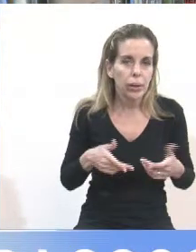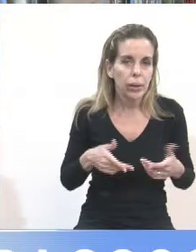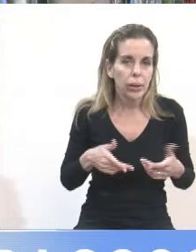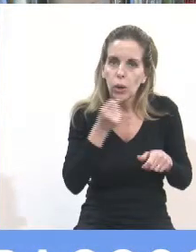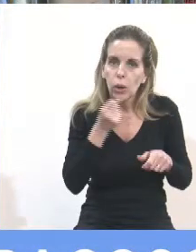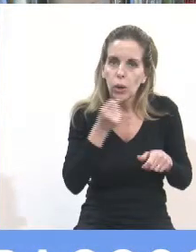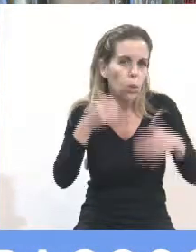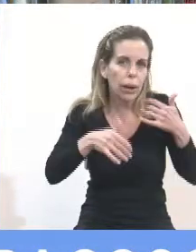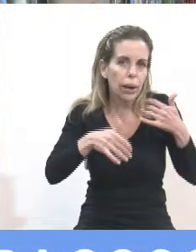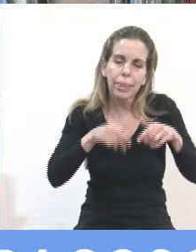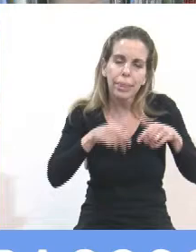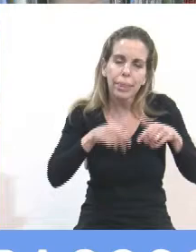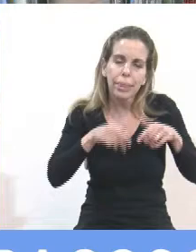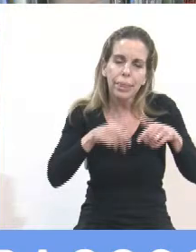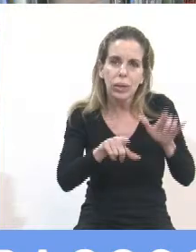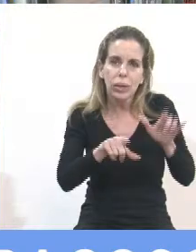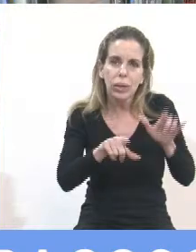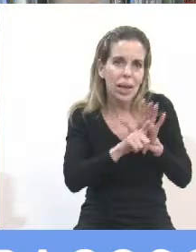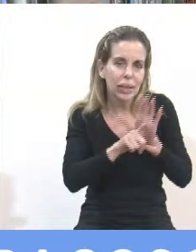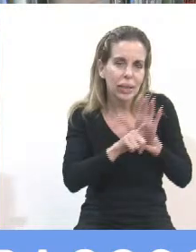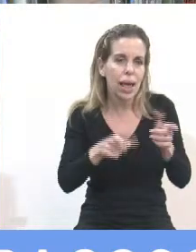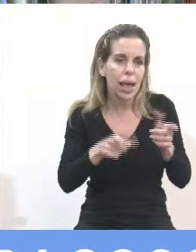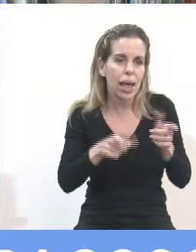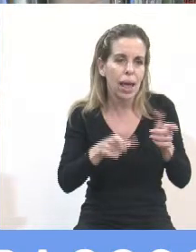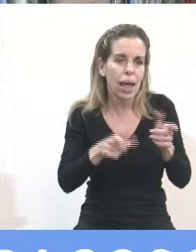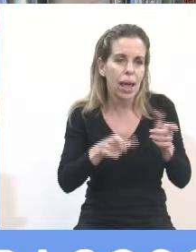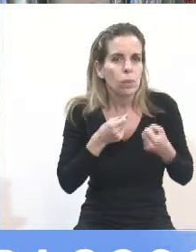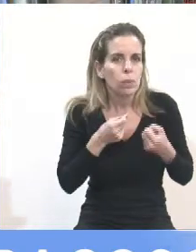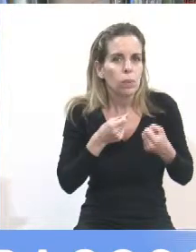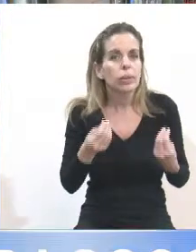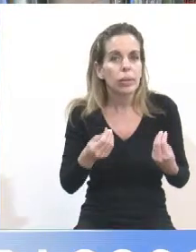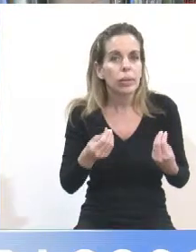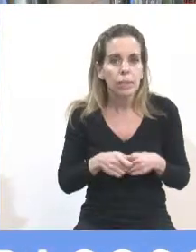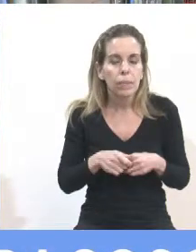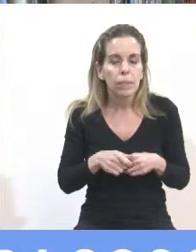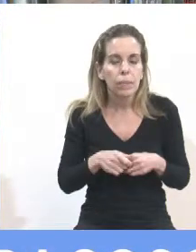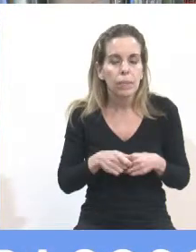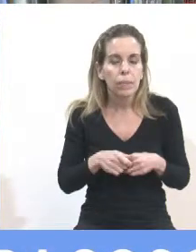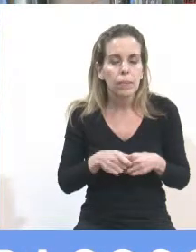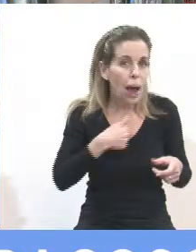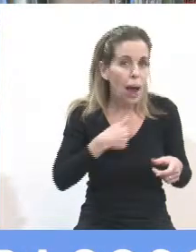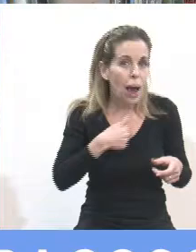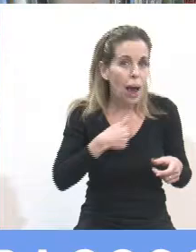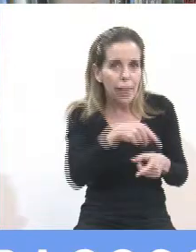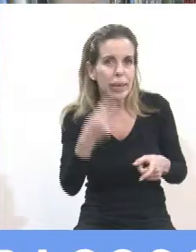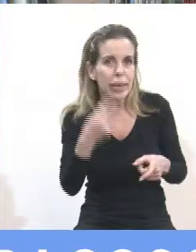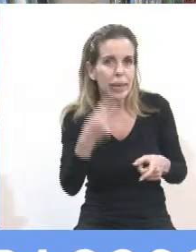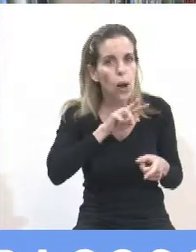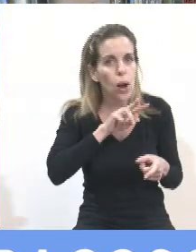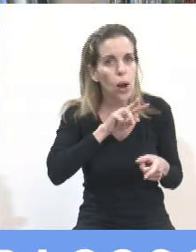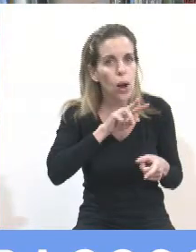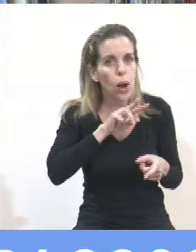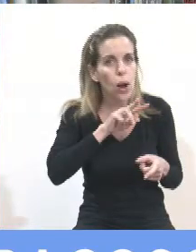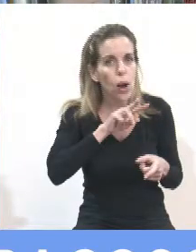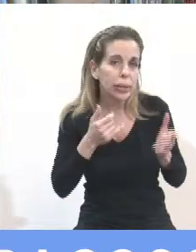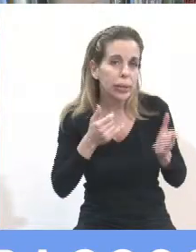y urgente fortalecer más, una vez más, el diálogo con las niñas, los